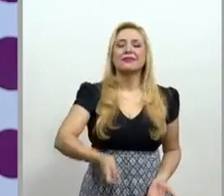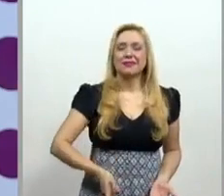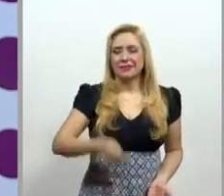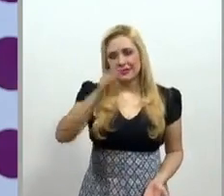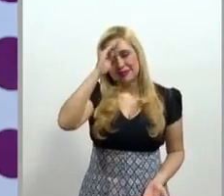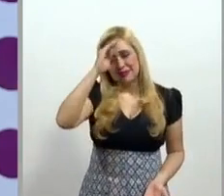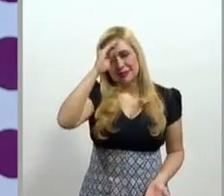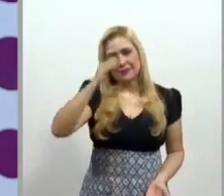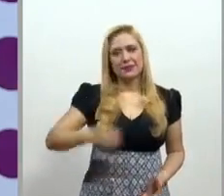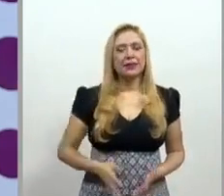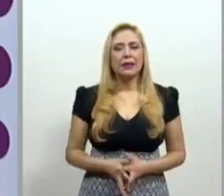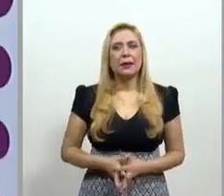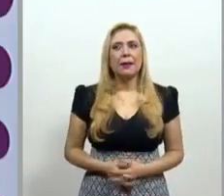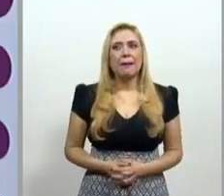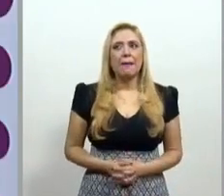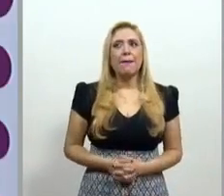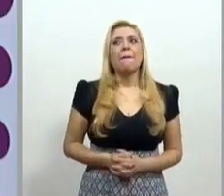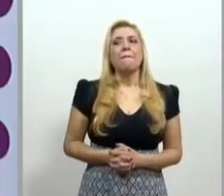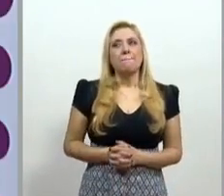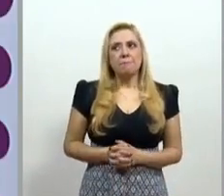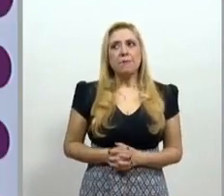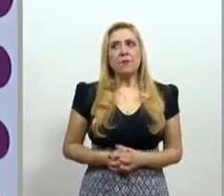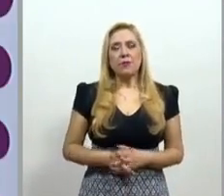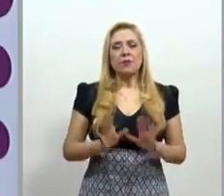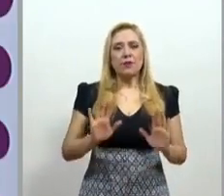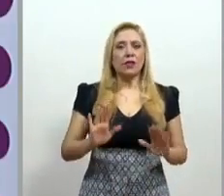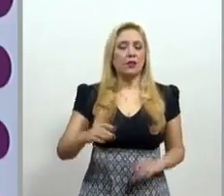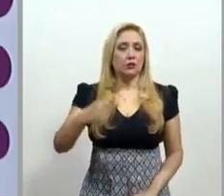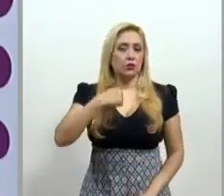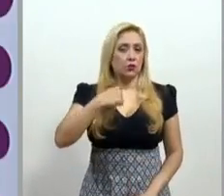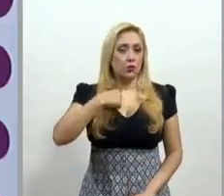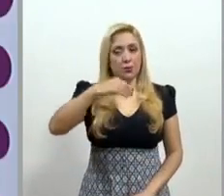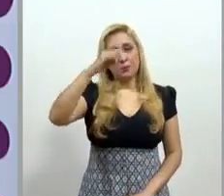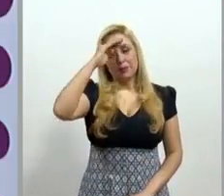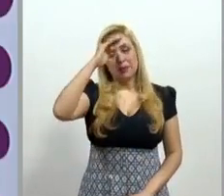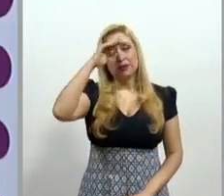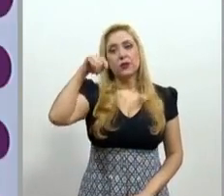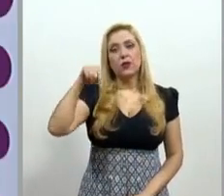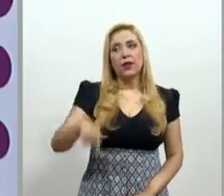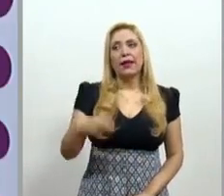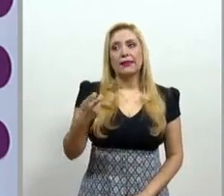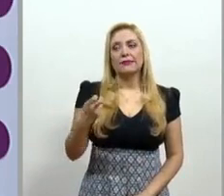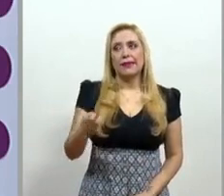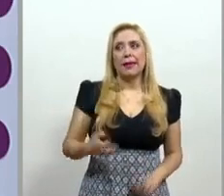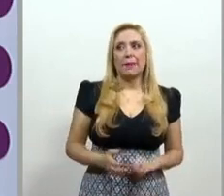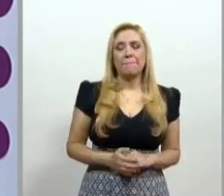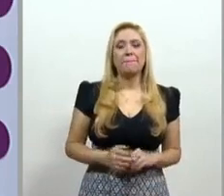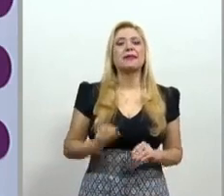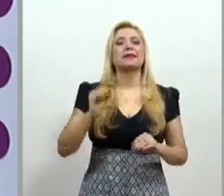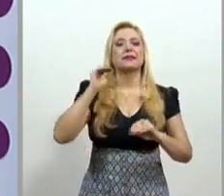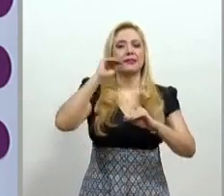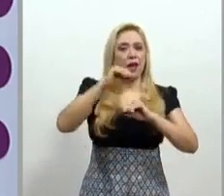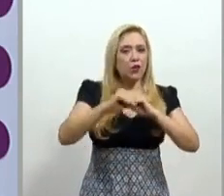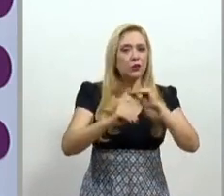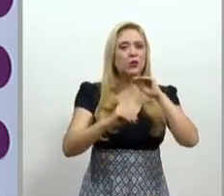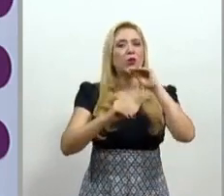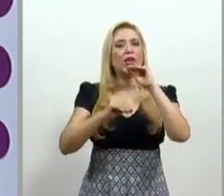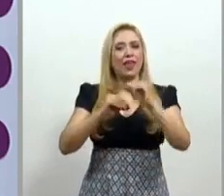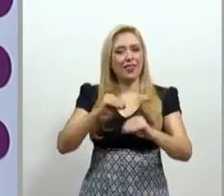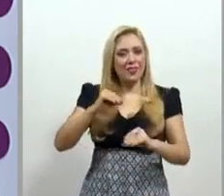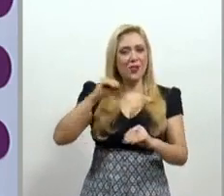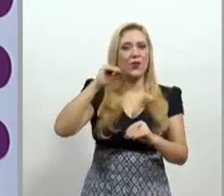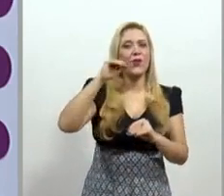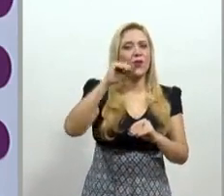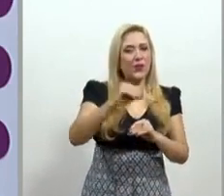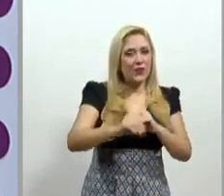en los siguientes años? Sí, pues yo creería que este concepto es un concepto que se está construyendo a partir de